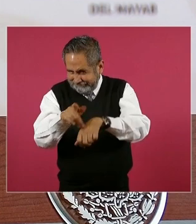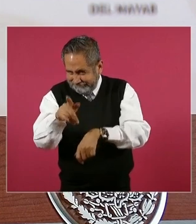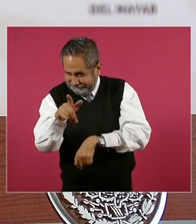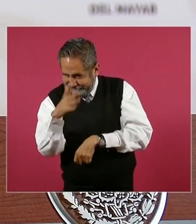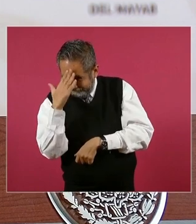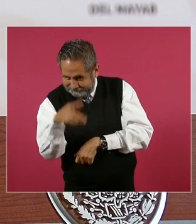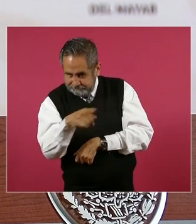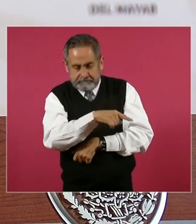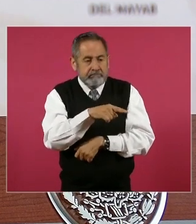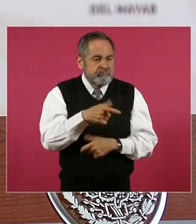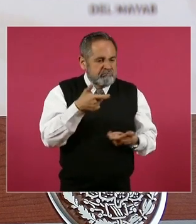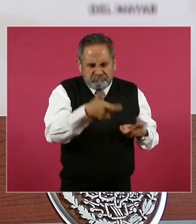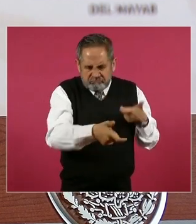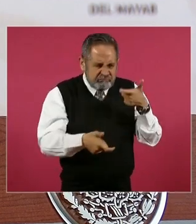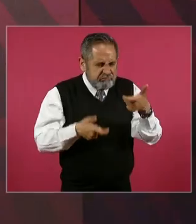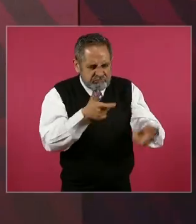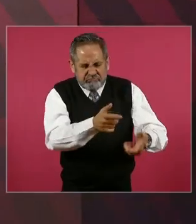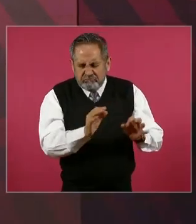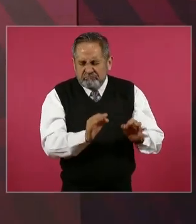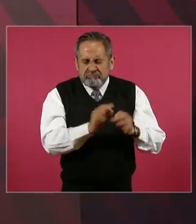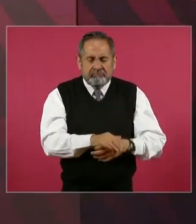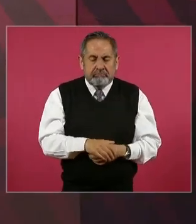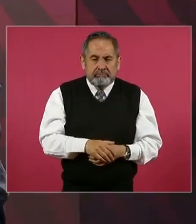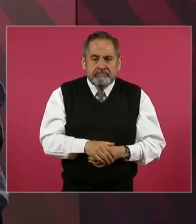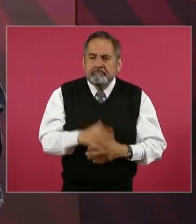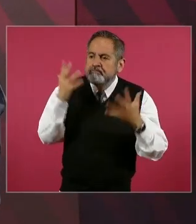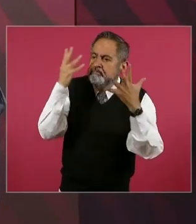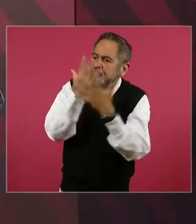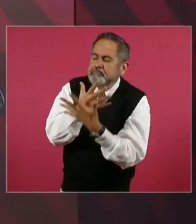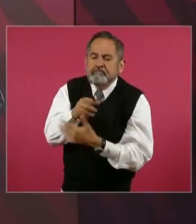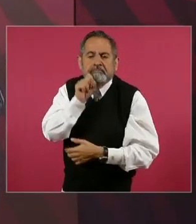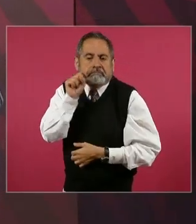sabe este dio